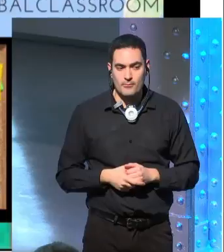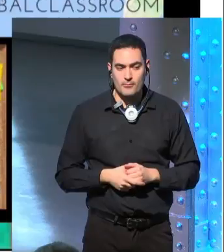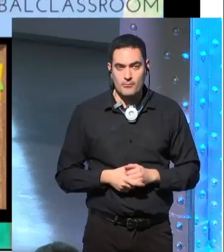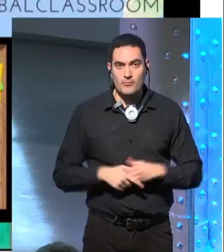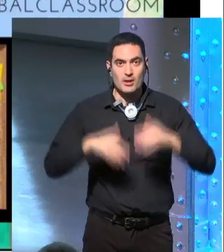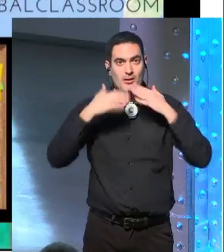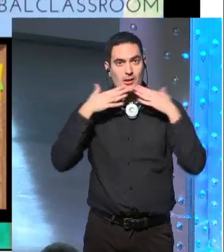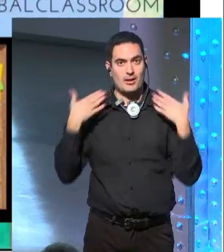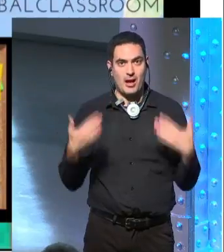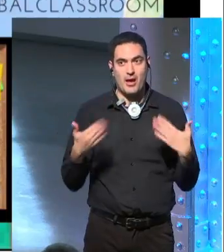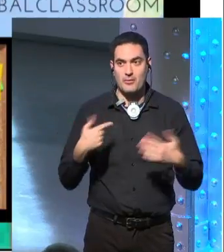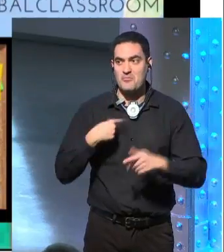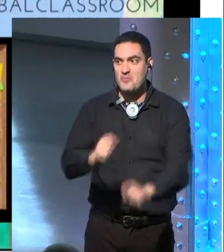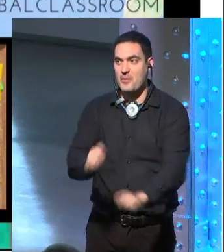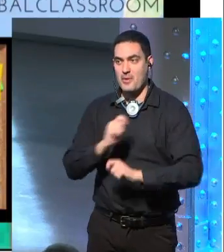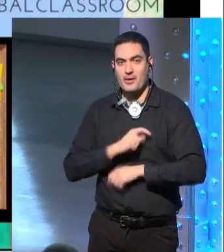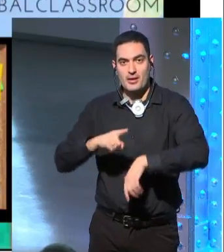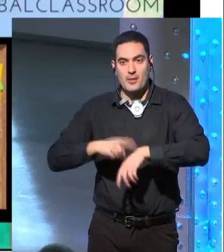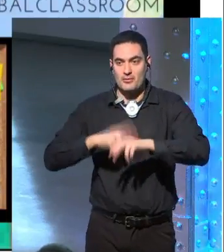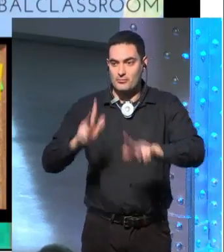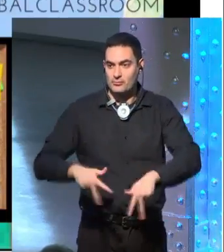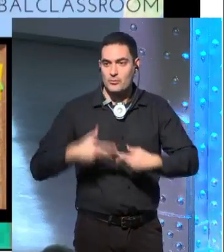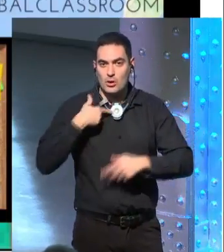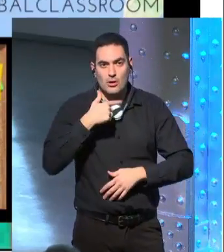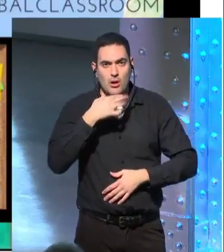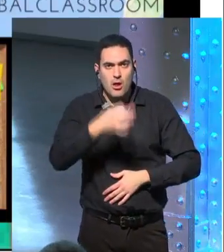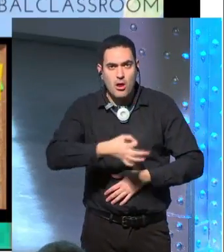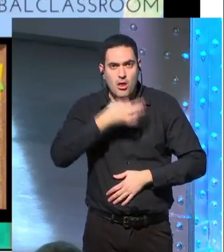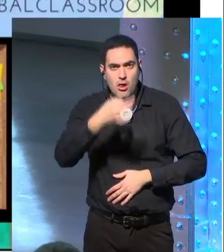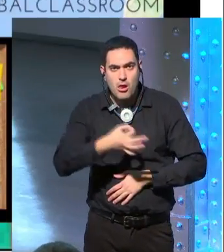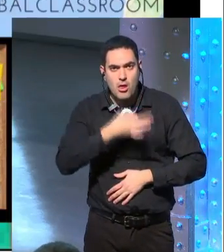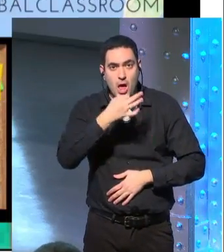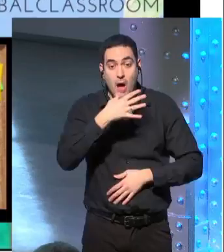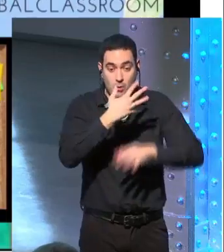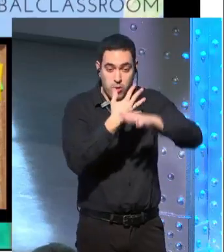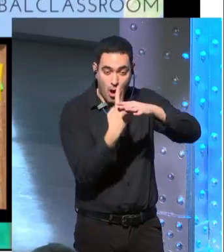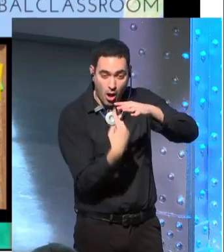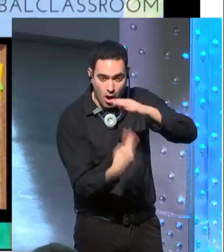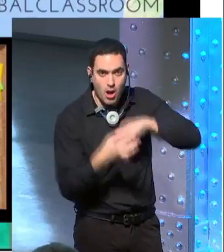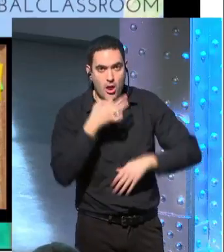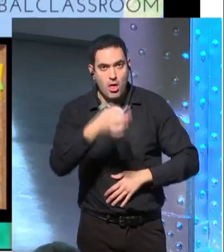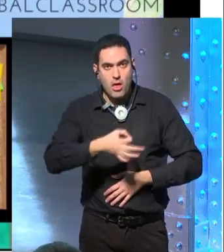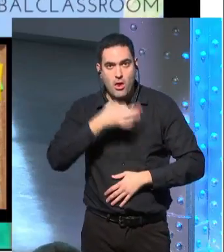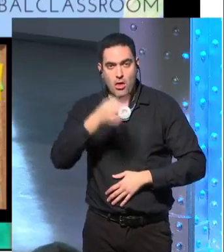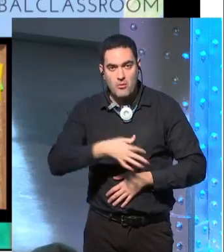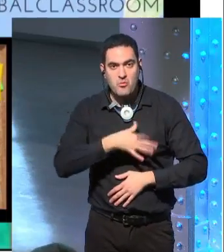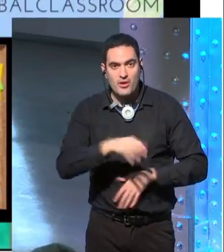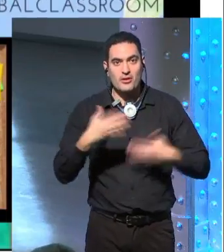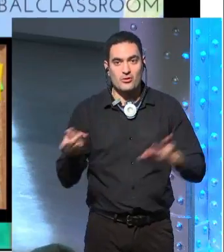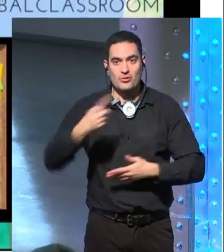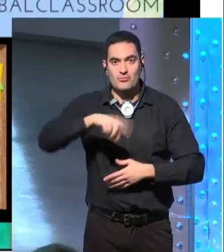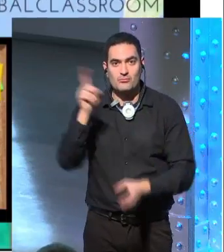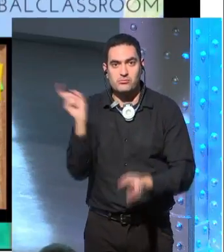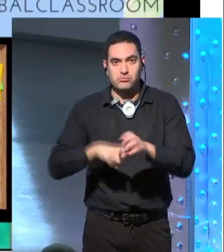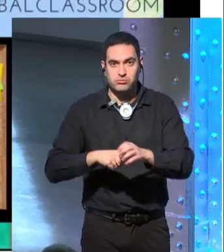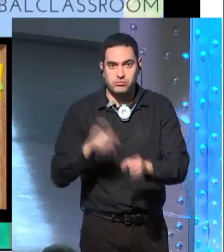Os agradezco que me deis mi tiempo porque yo soy capaz de hablar incluso debajo del agua. Nosotros hemos participado en